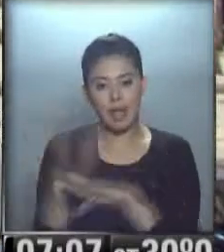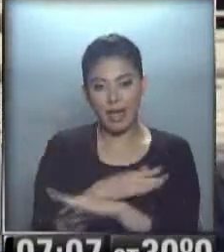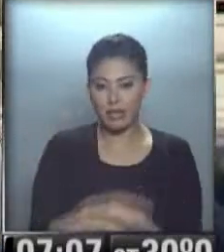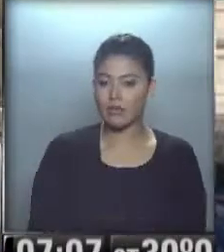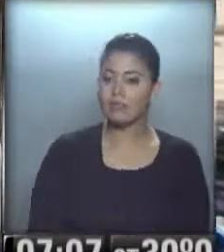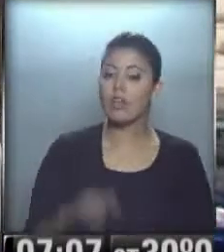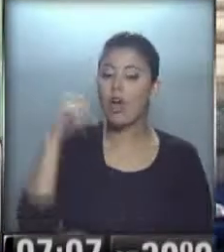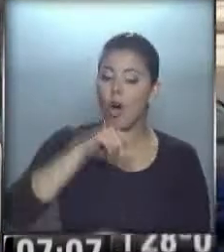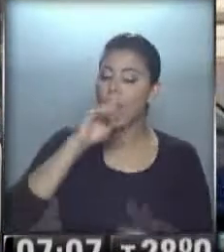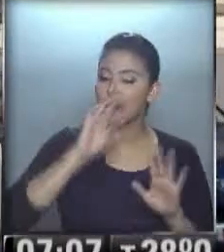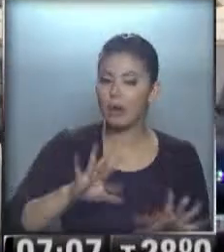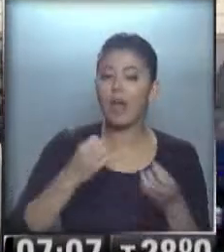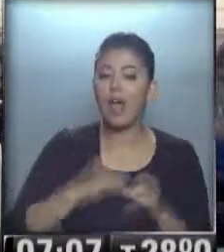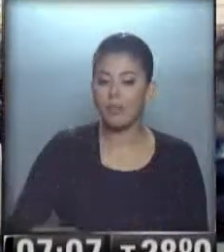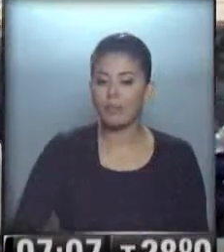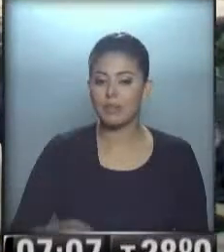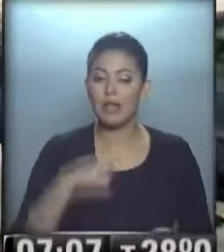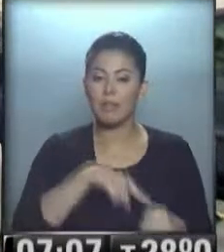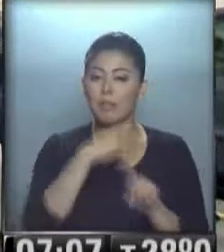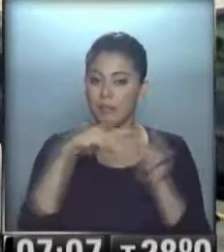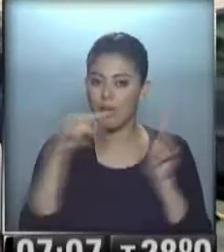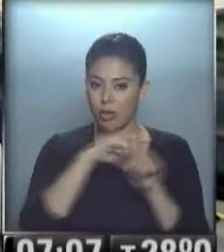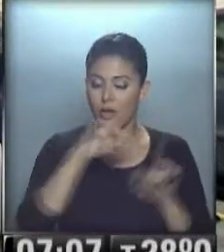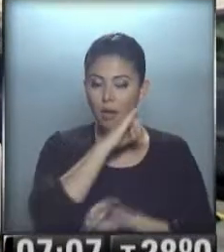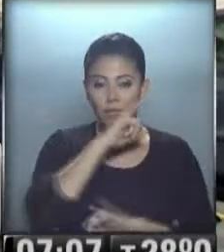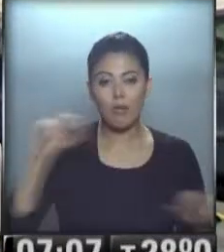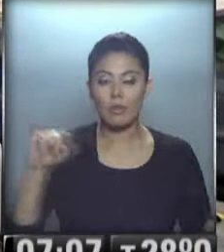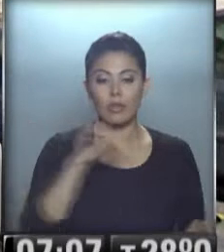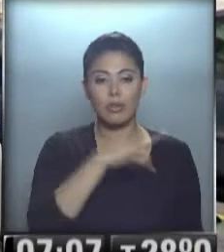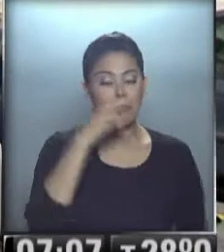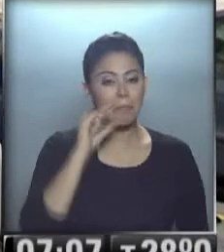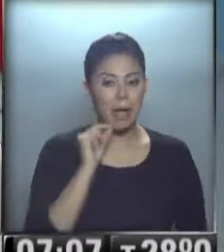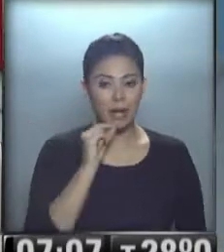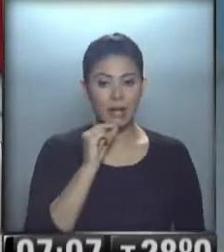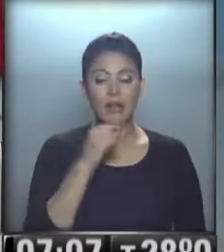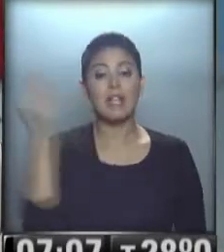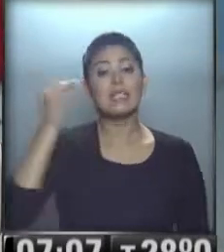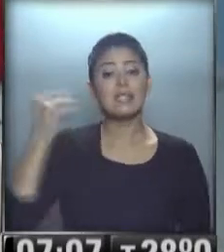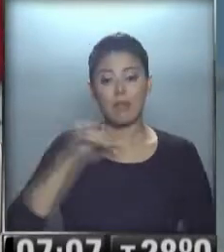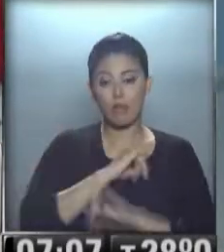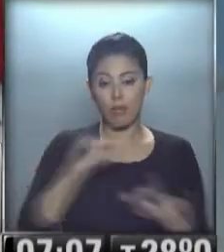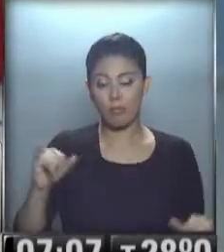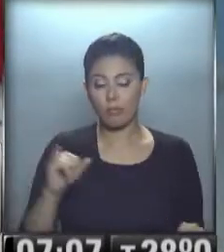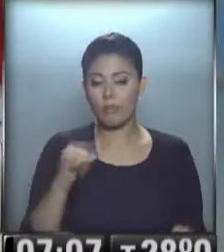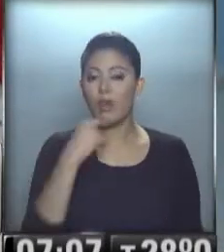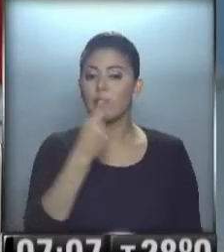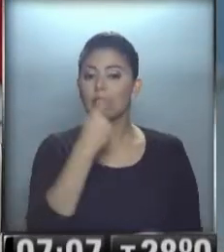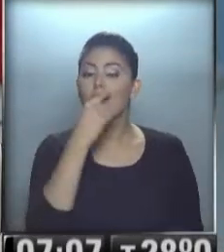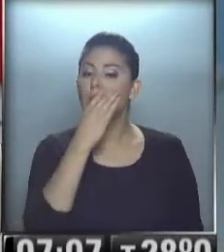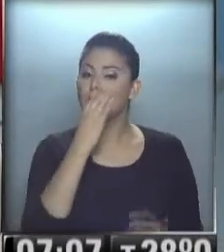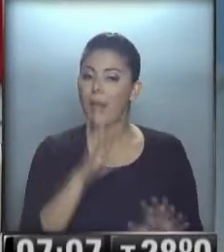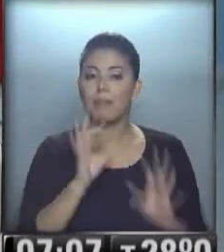asueto de hoy será a partir del mediodía. El anuncio realizado por Mauricio Macri tuvo lugar el día sábado, cuando el jefe de gobierno hizo una pausa